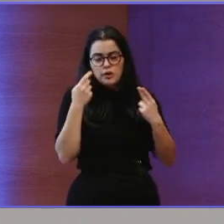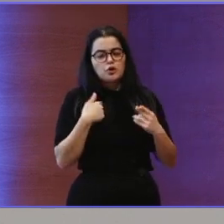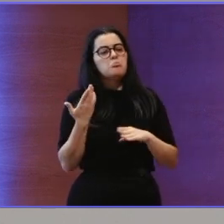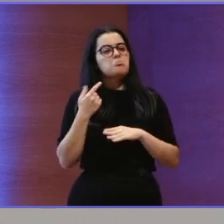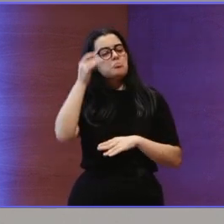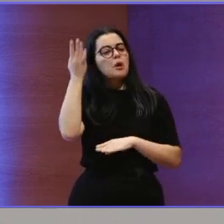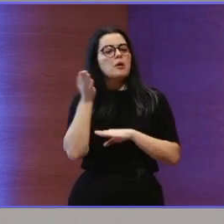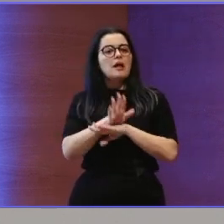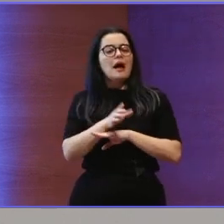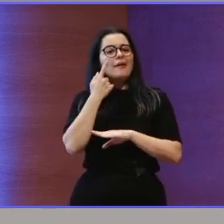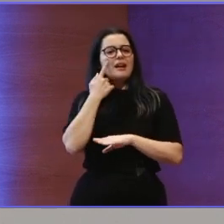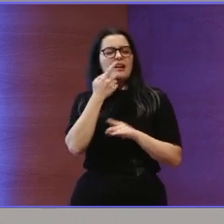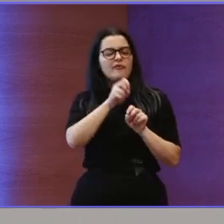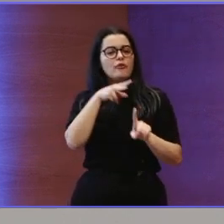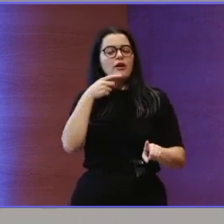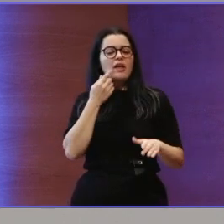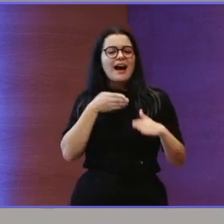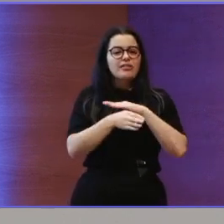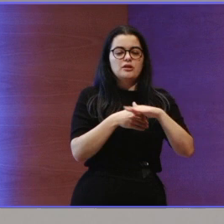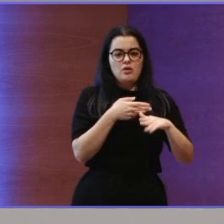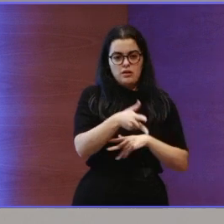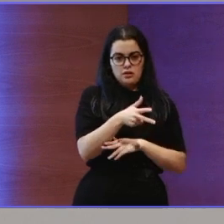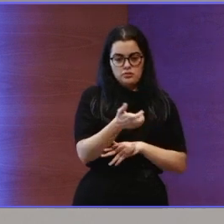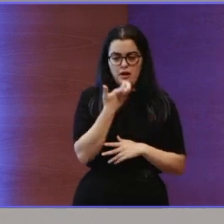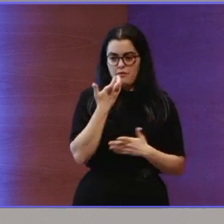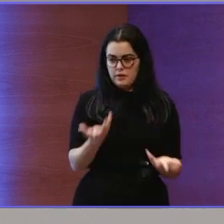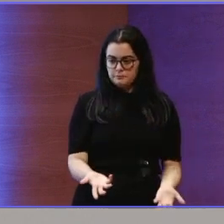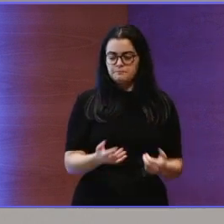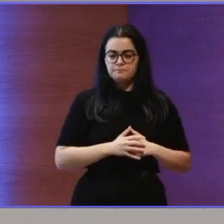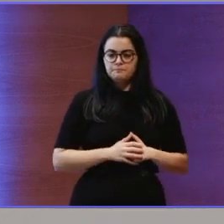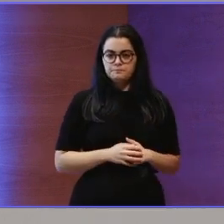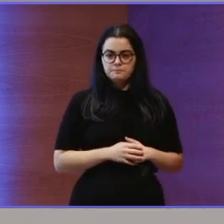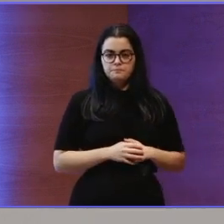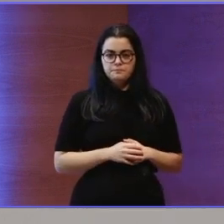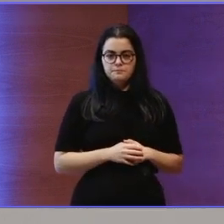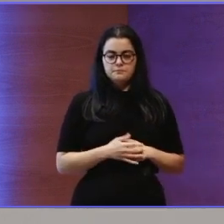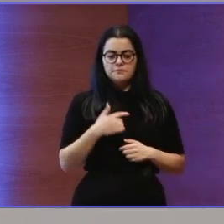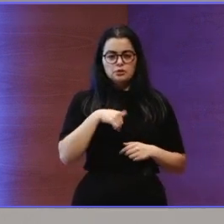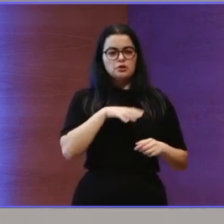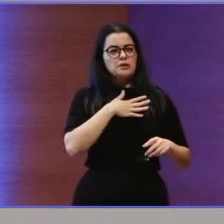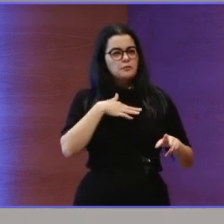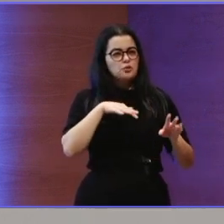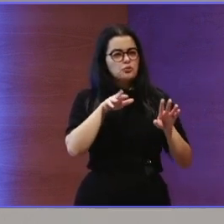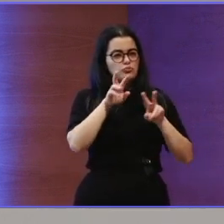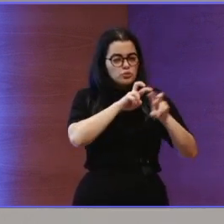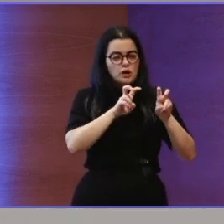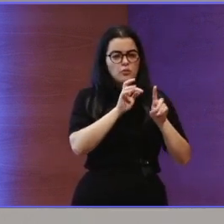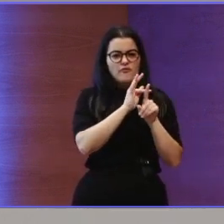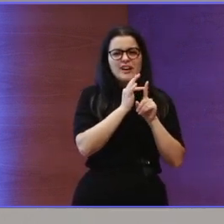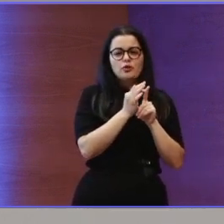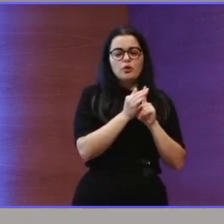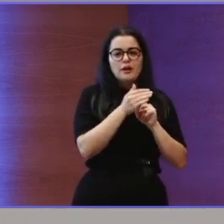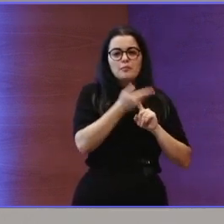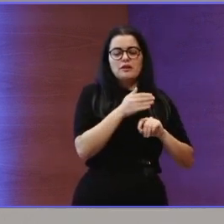de acceso a derechos no esta mañana ha ido saliendo si para algo esa variable determinante que buscamos con la evaluación hablando de